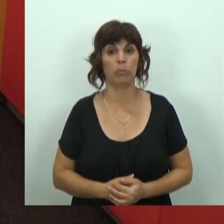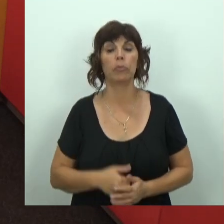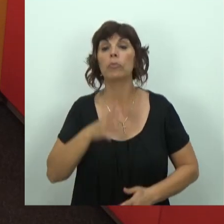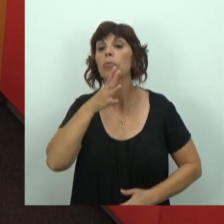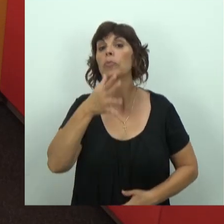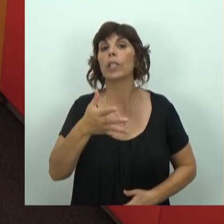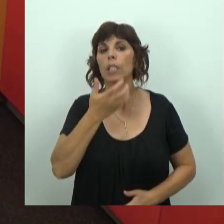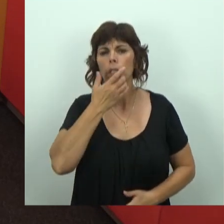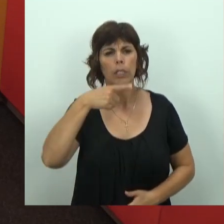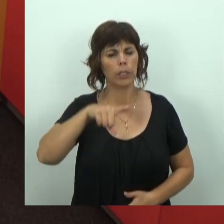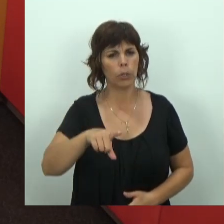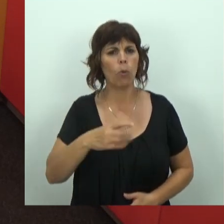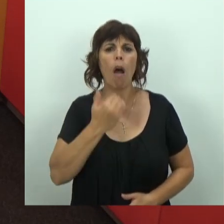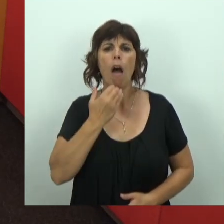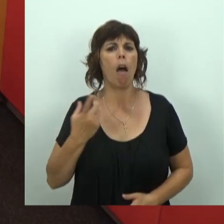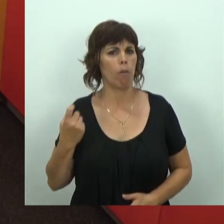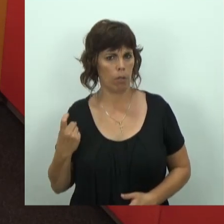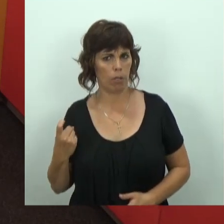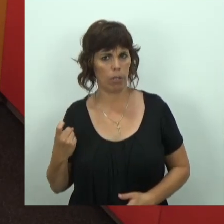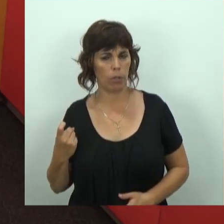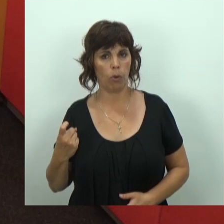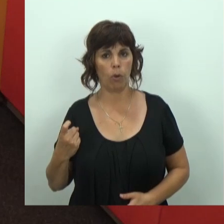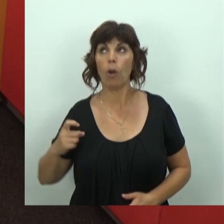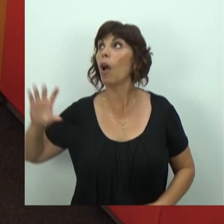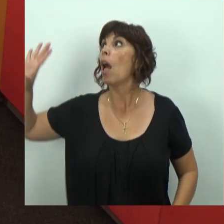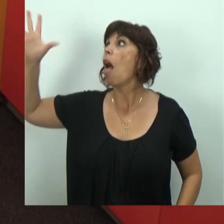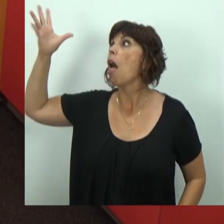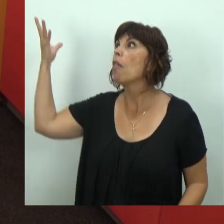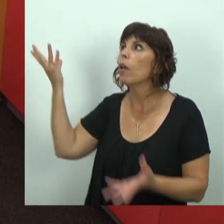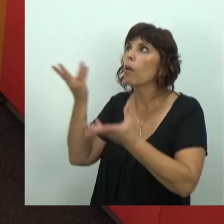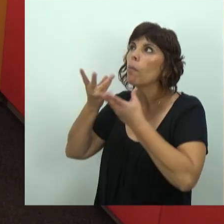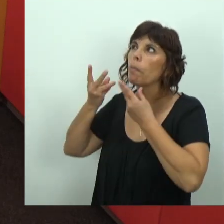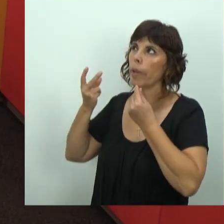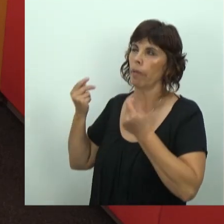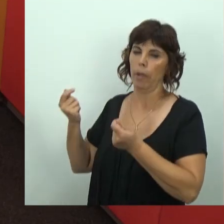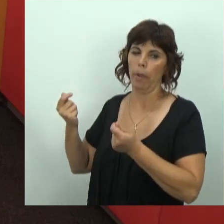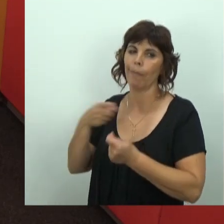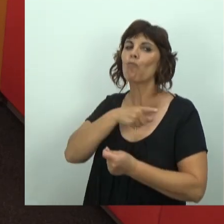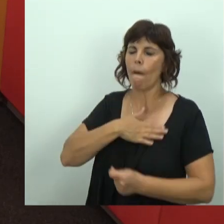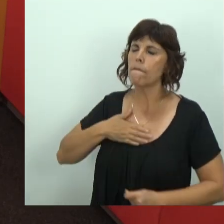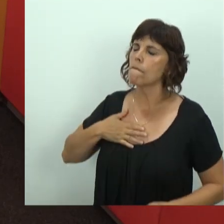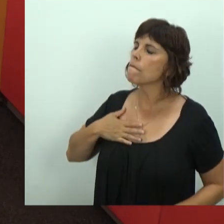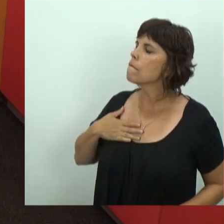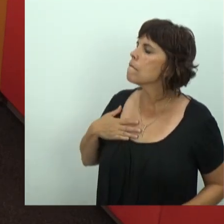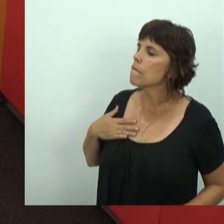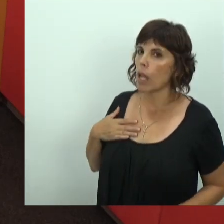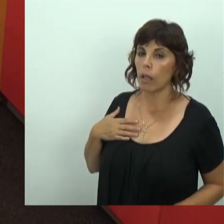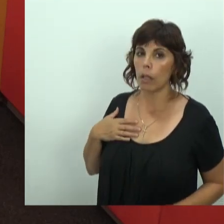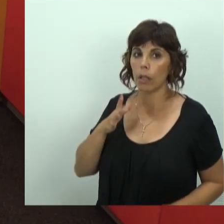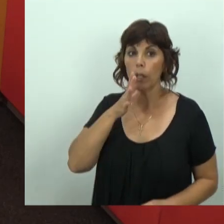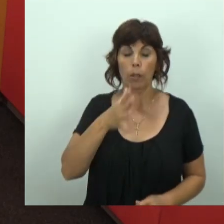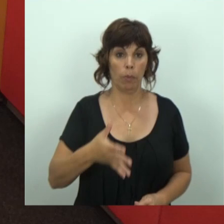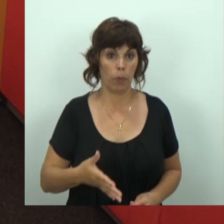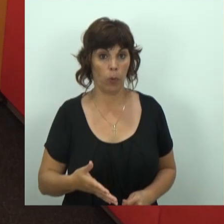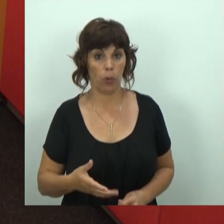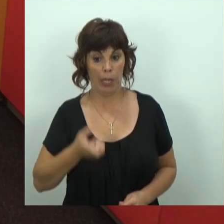Porque cuando tú necesitas algo, el cielo lo percibe que tú lo quieres. Porque si tú traduces